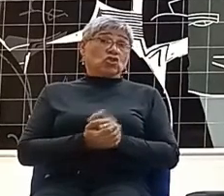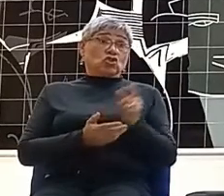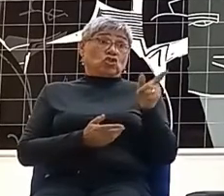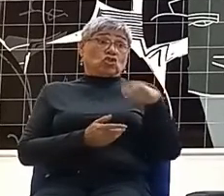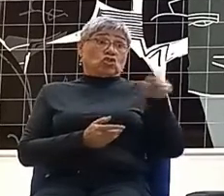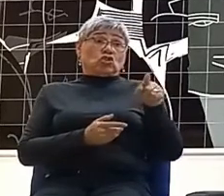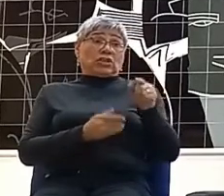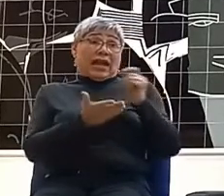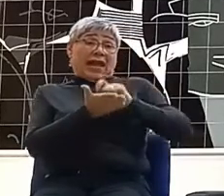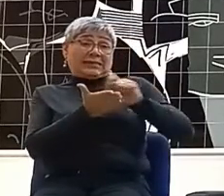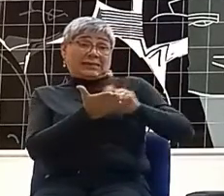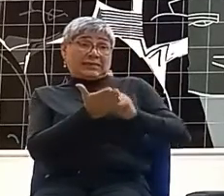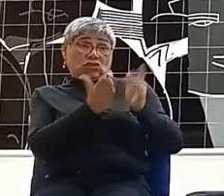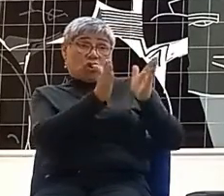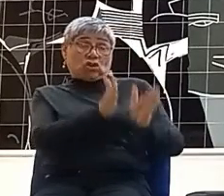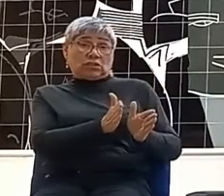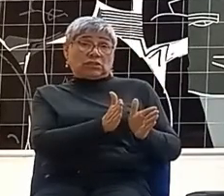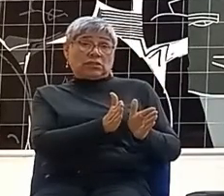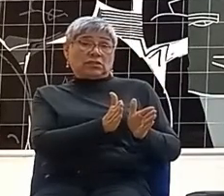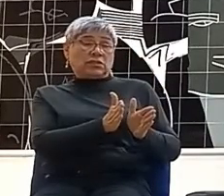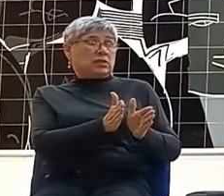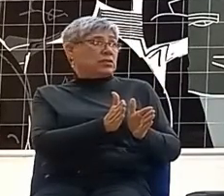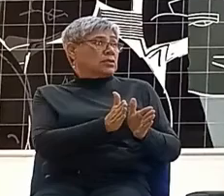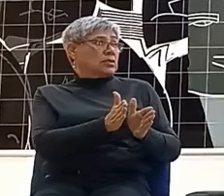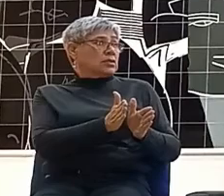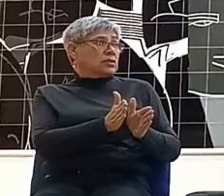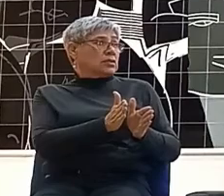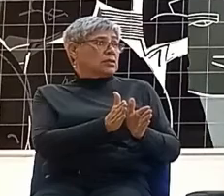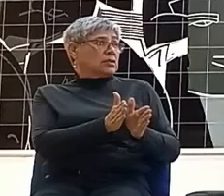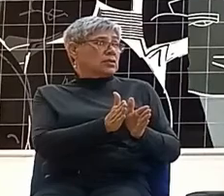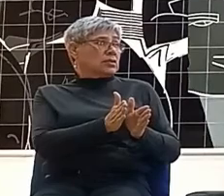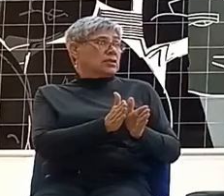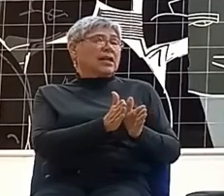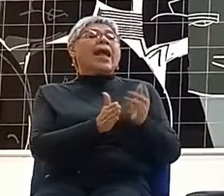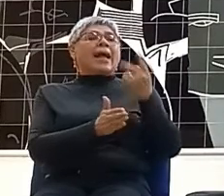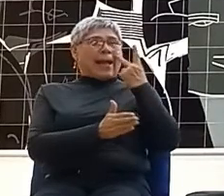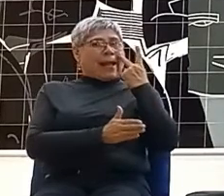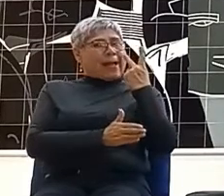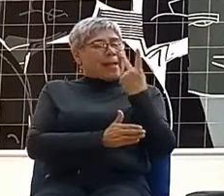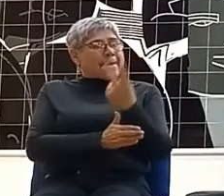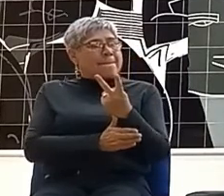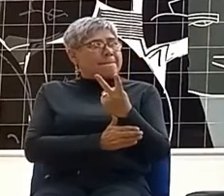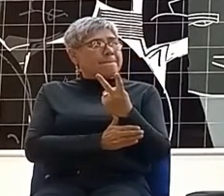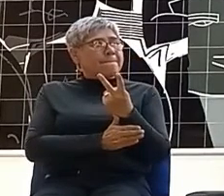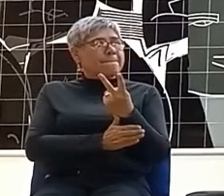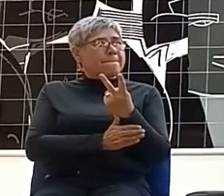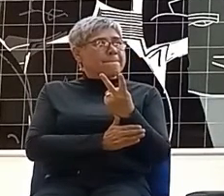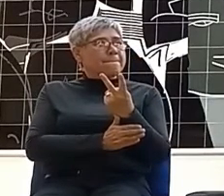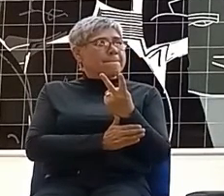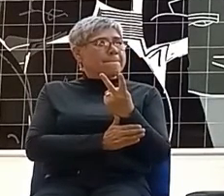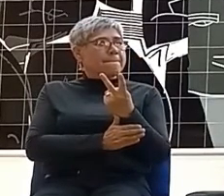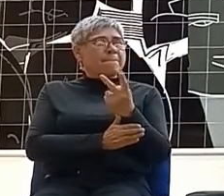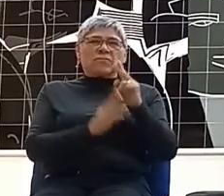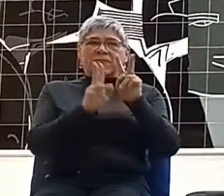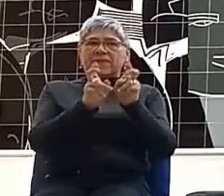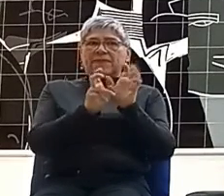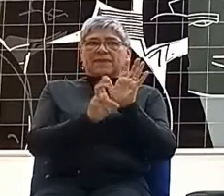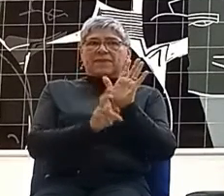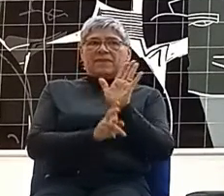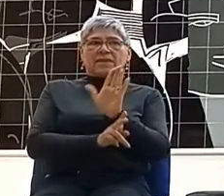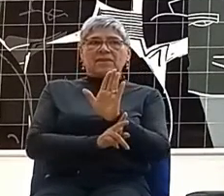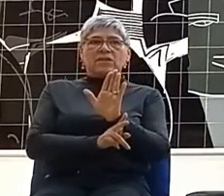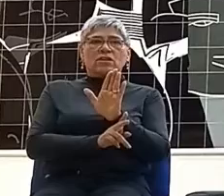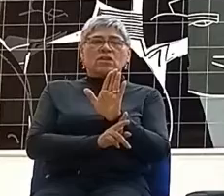esos escritores a la emergencia de un tema que